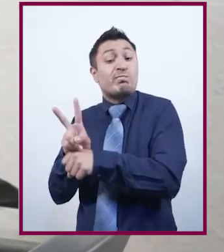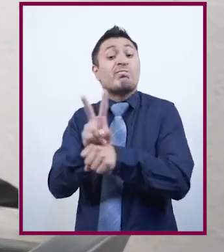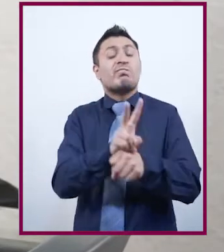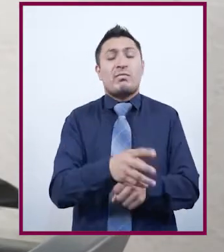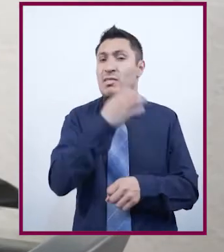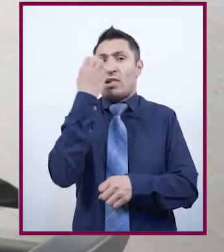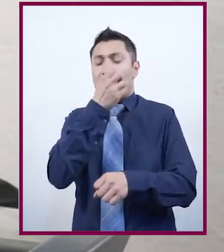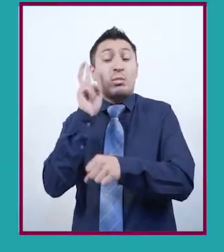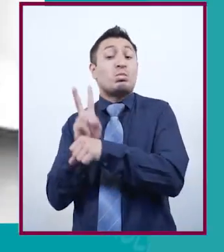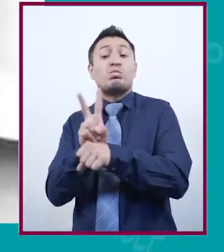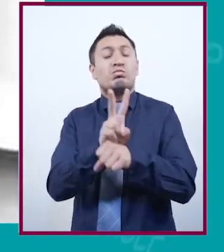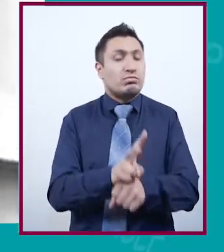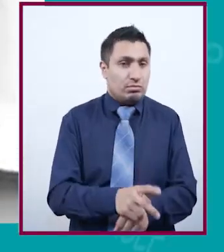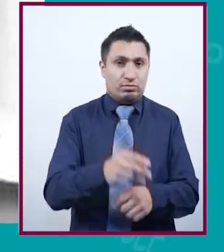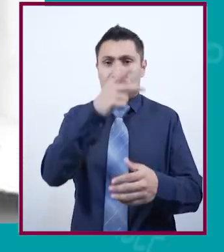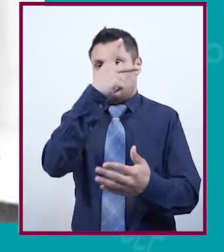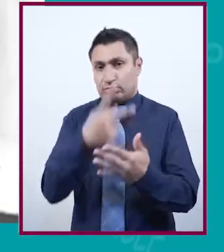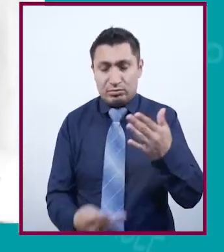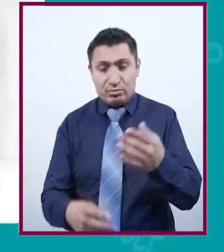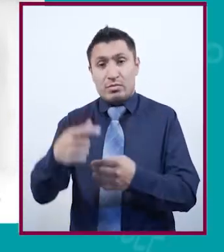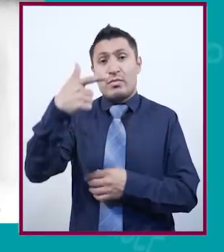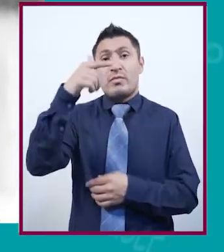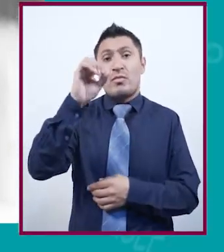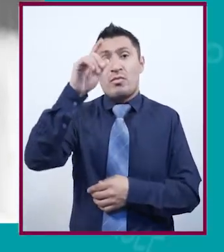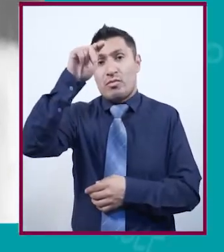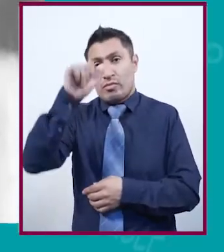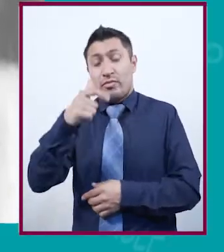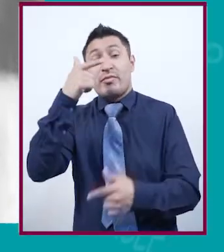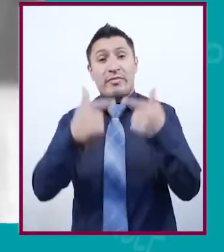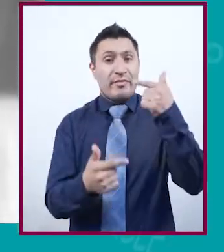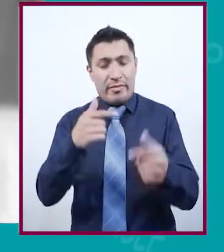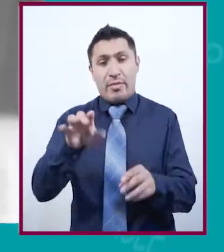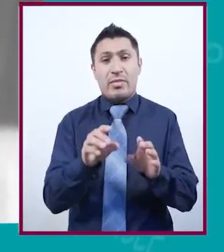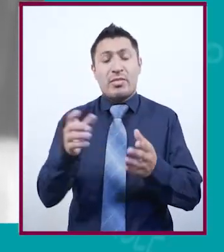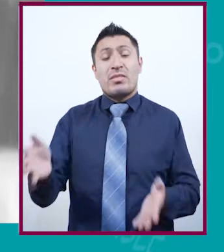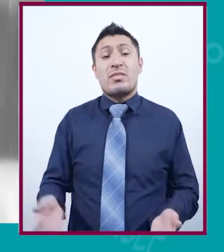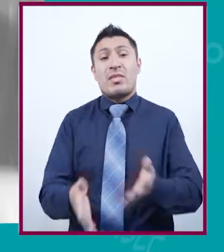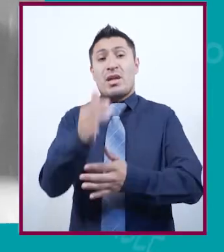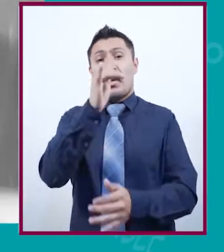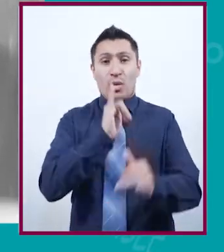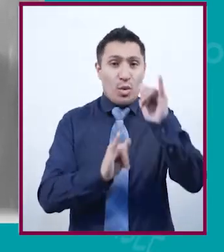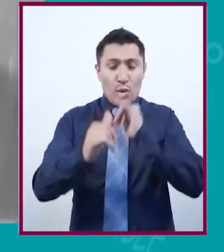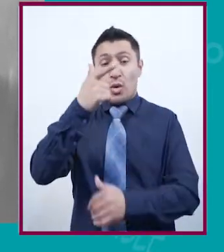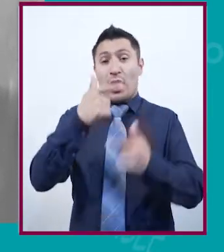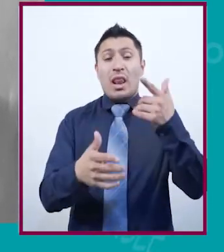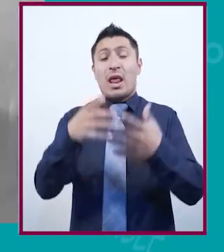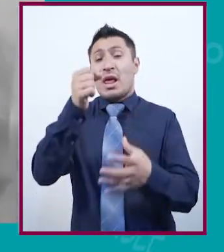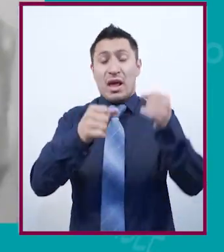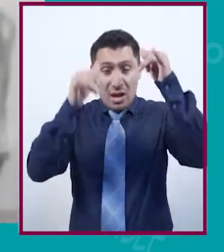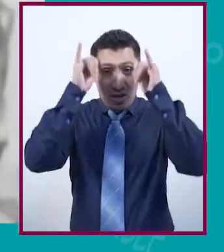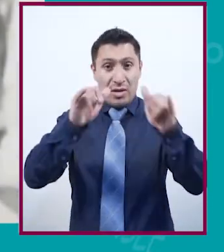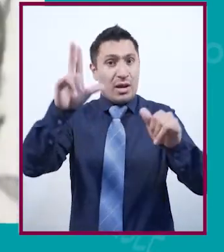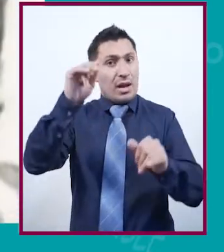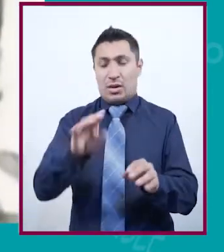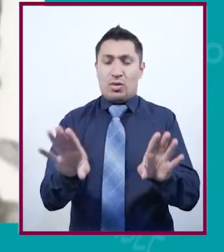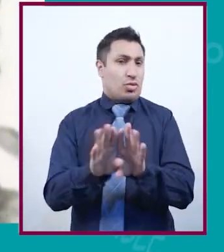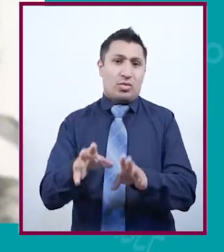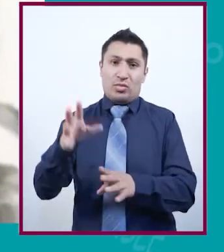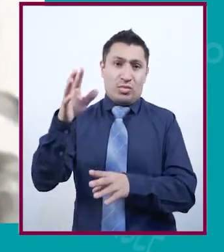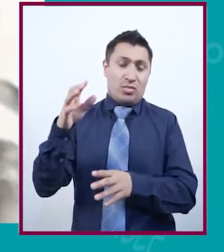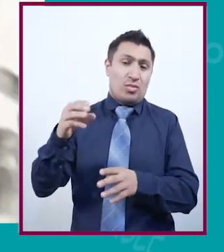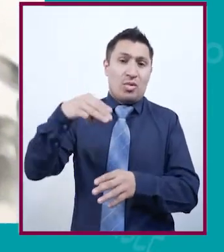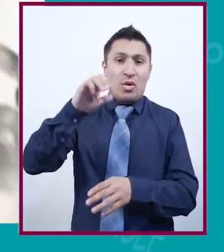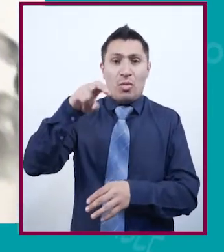salud y de la escuela. El programa La Gota de Leche, que fomentó la ingesta de leche de vaca en lugar de leche de nodrizas,